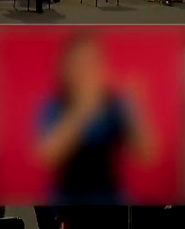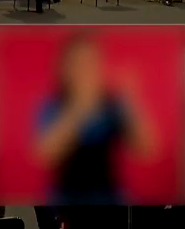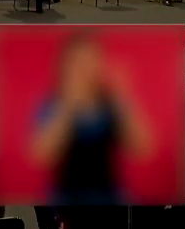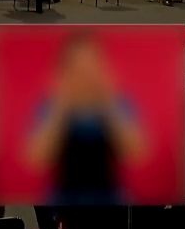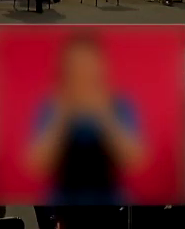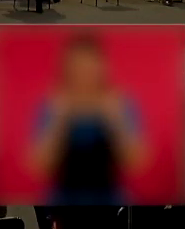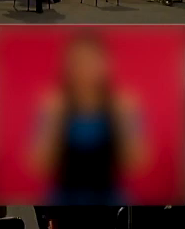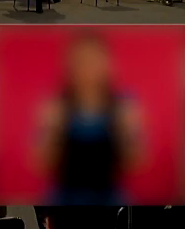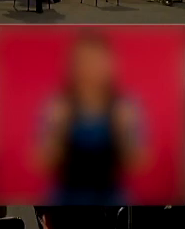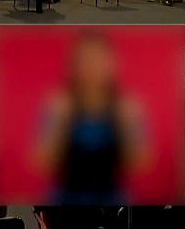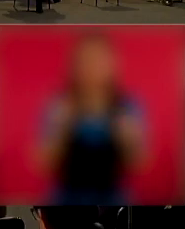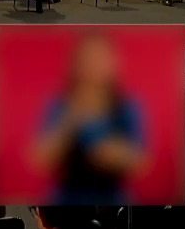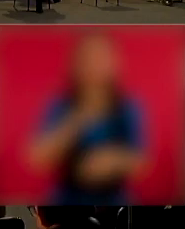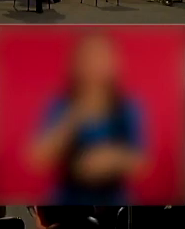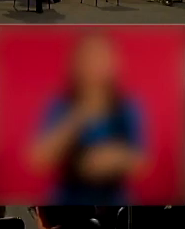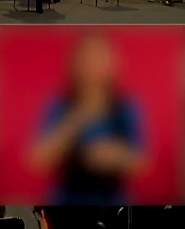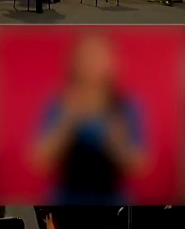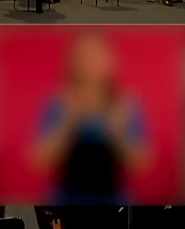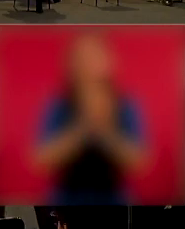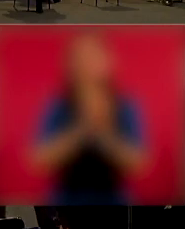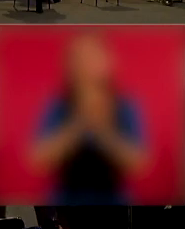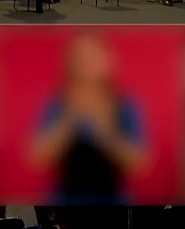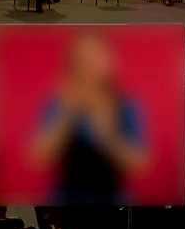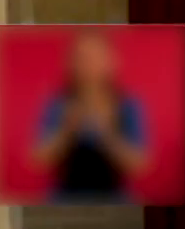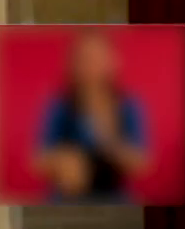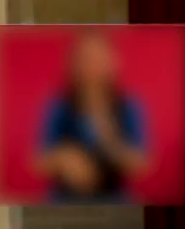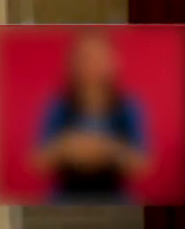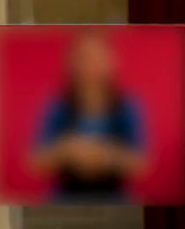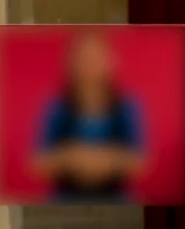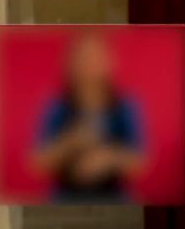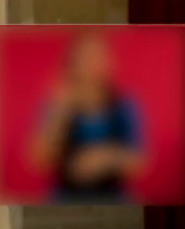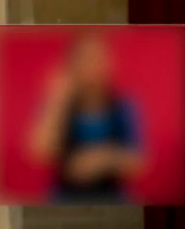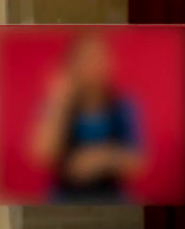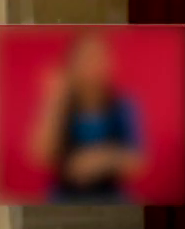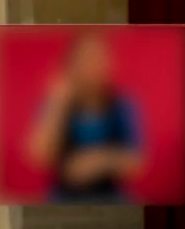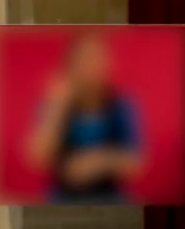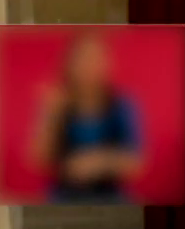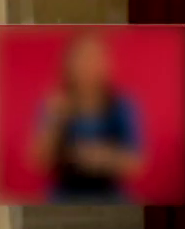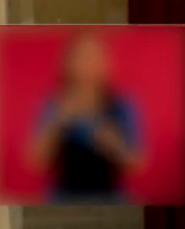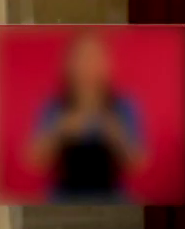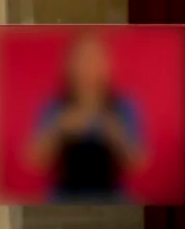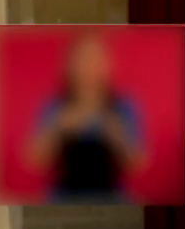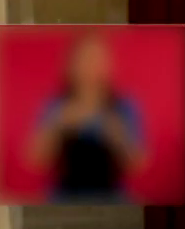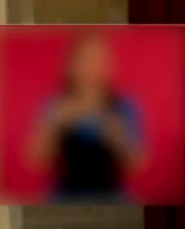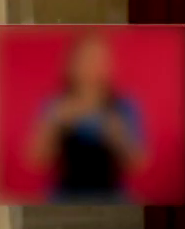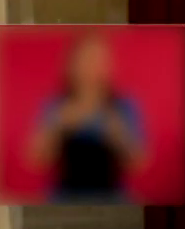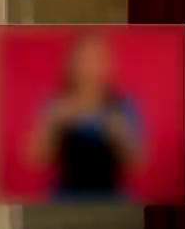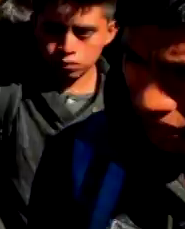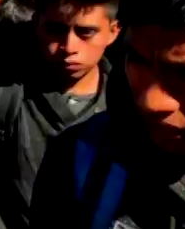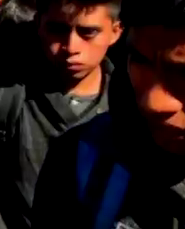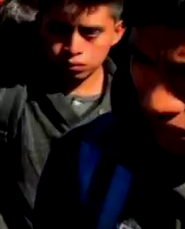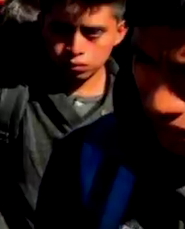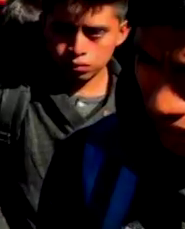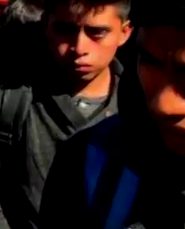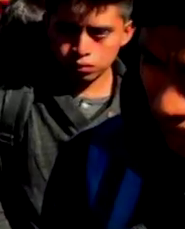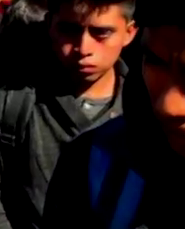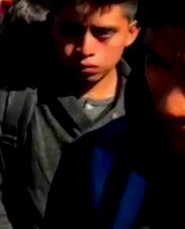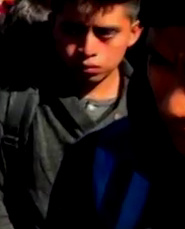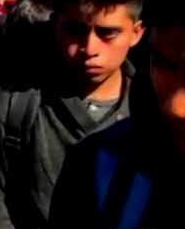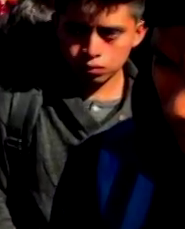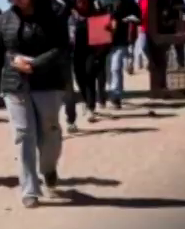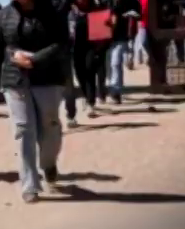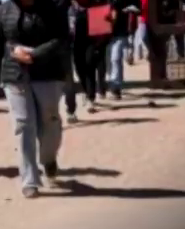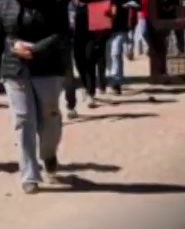Otro objetivo de esta estrategia es abordar la migración con una mirada regional hemisférica, atendiendo las causas estructurales de